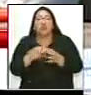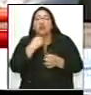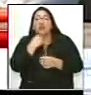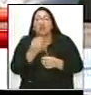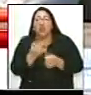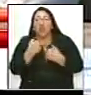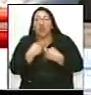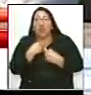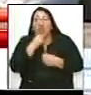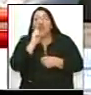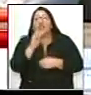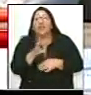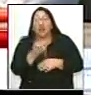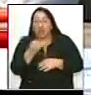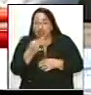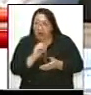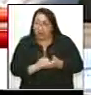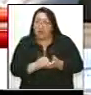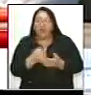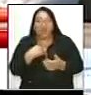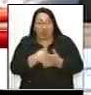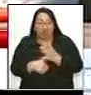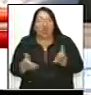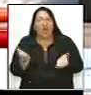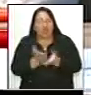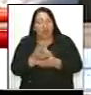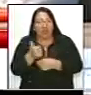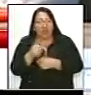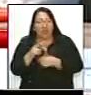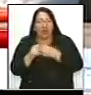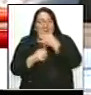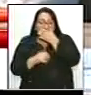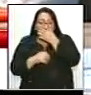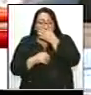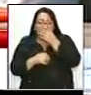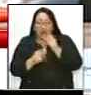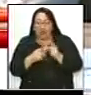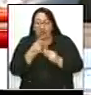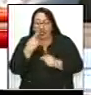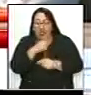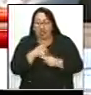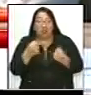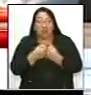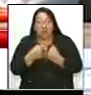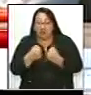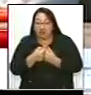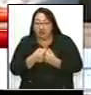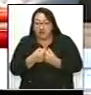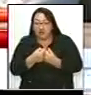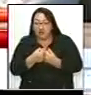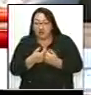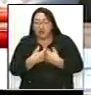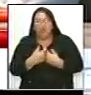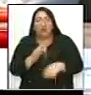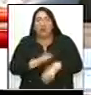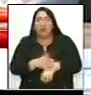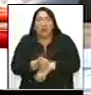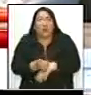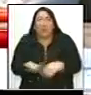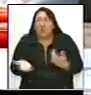Y yo lo he mencionado varias veces y tengo las cartas de Arana. Entonces, que ellos se peleen no es nuestra